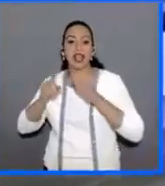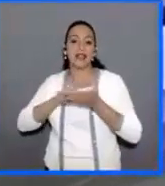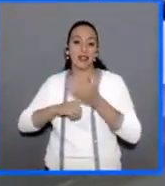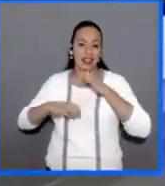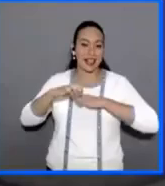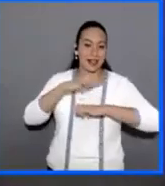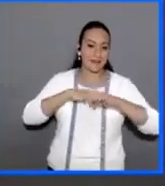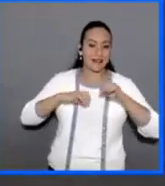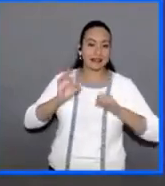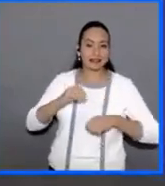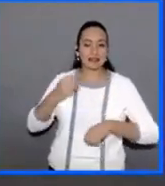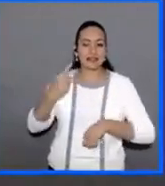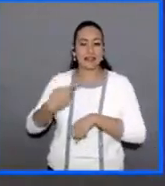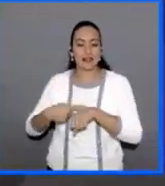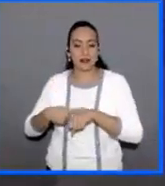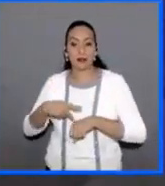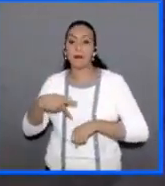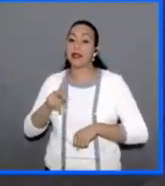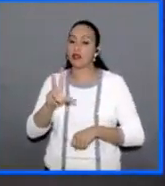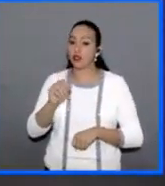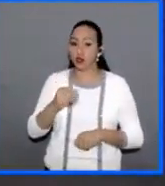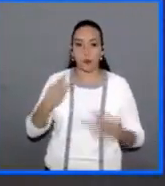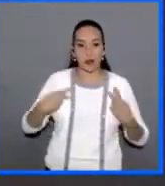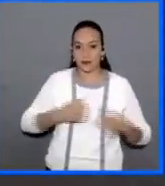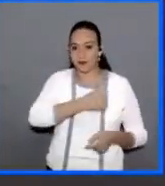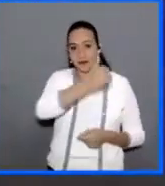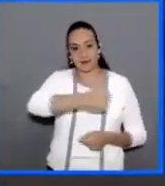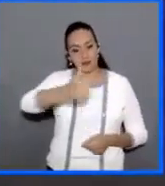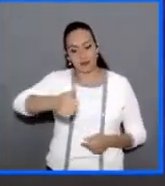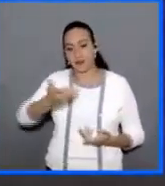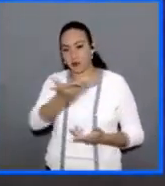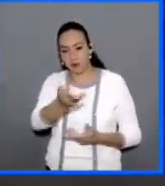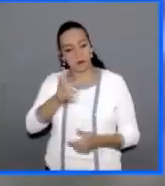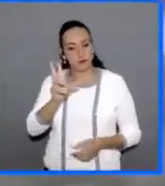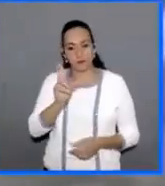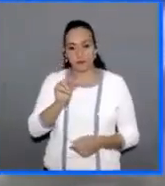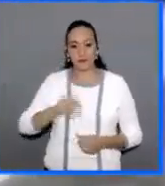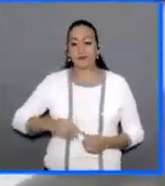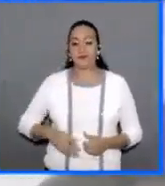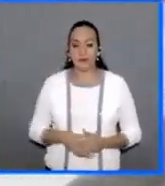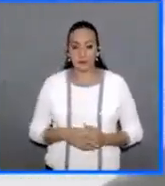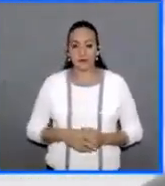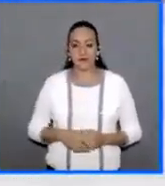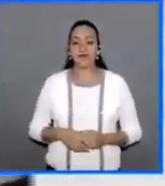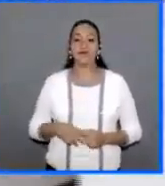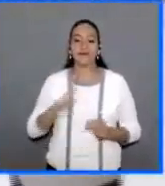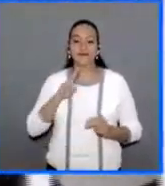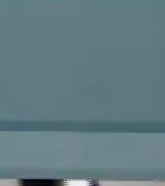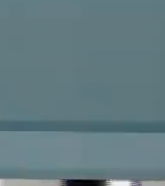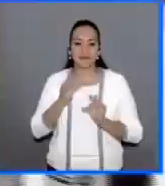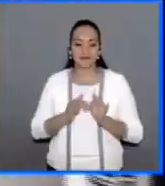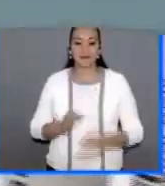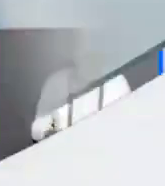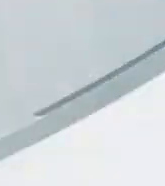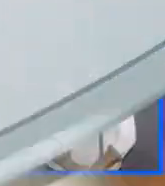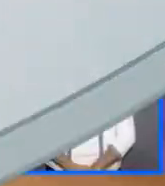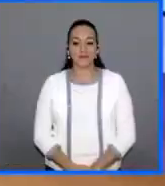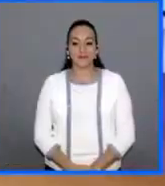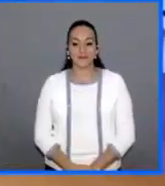se solicitará individualmente. Para el canal del Poder Judicial de la Federación, Jesús Daza.